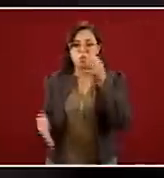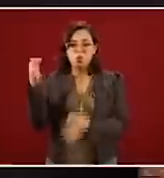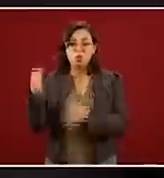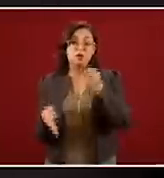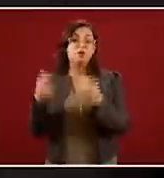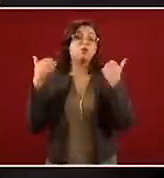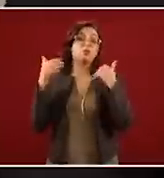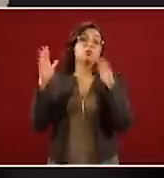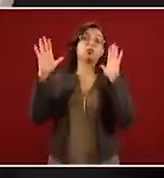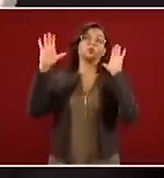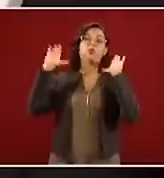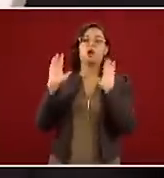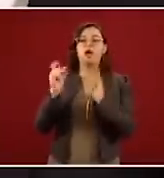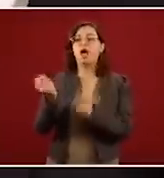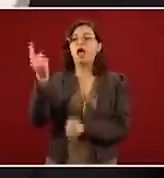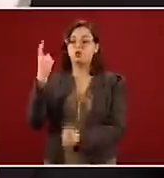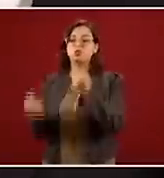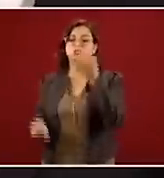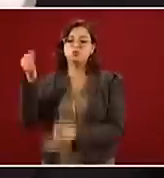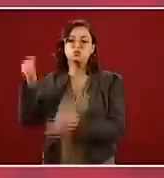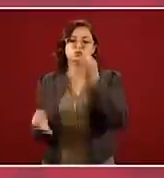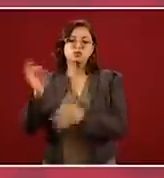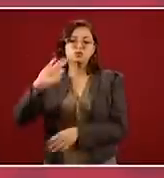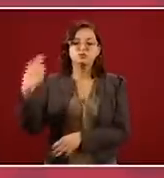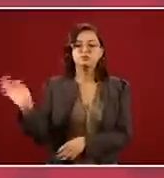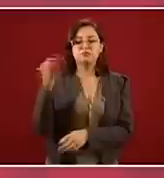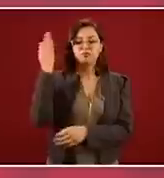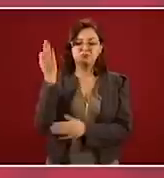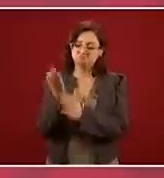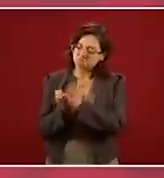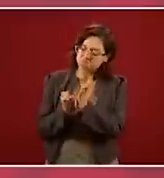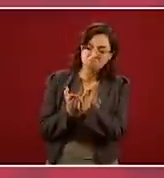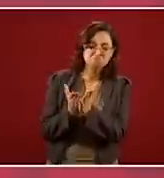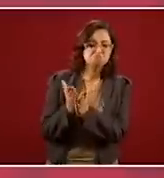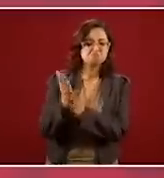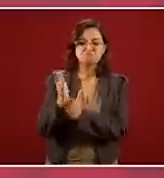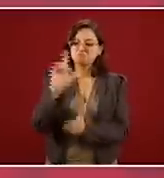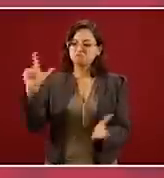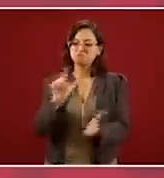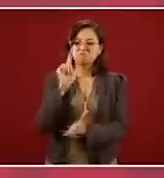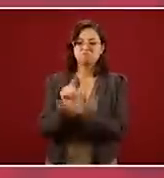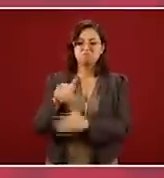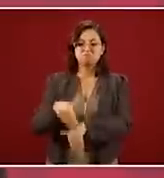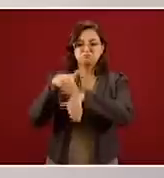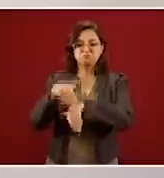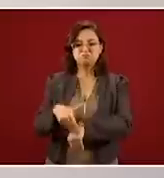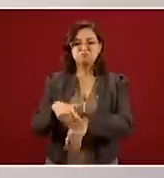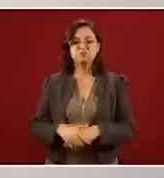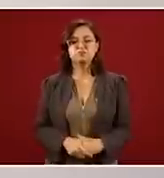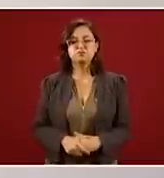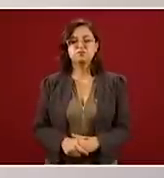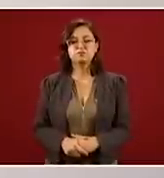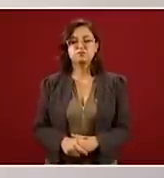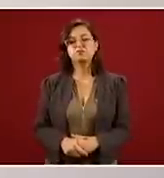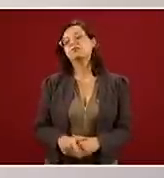ese entonces habían jueces federales que actuaban con apego a la ley. Dice,